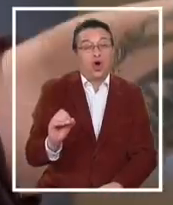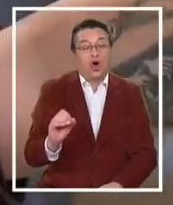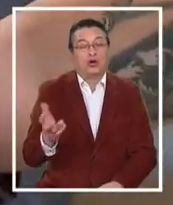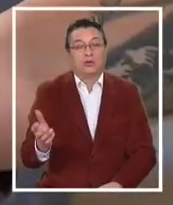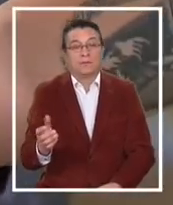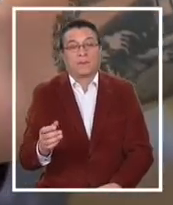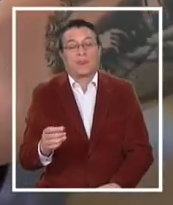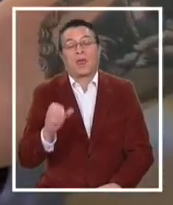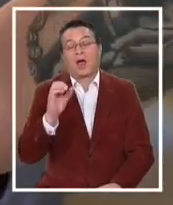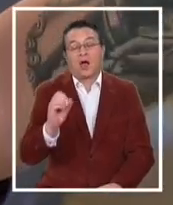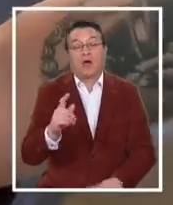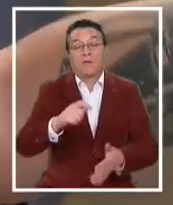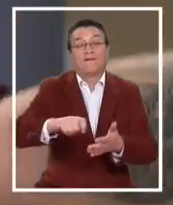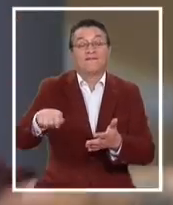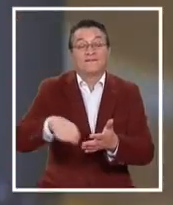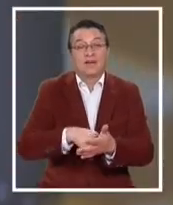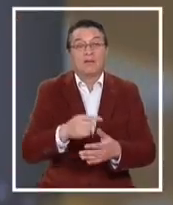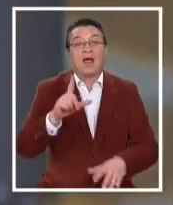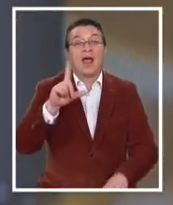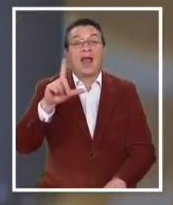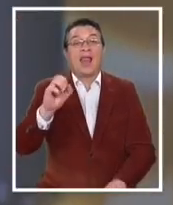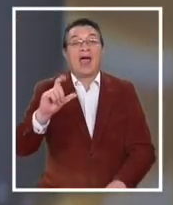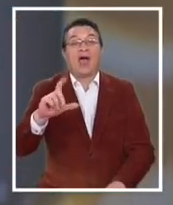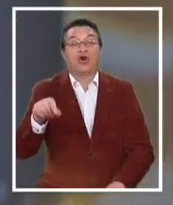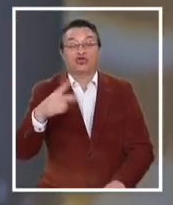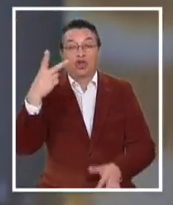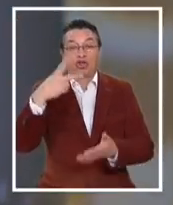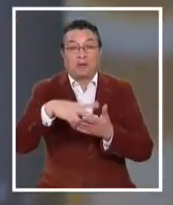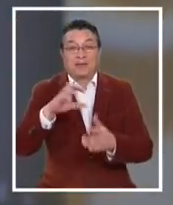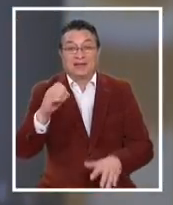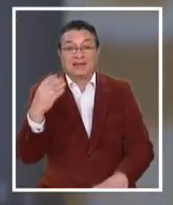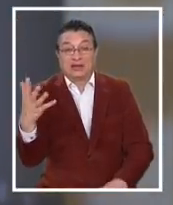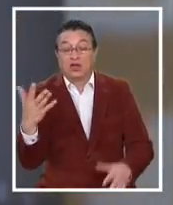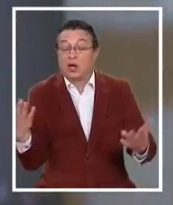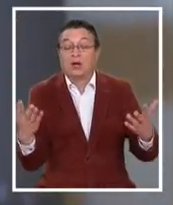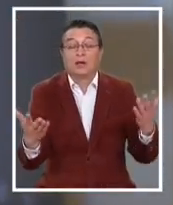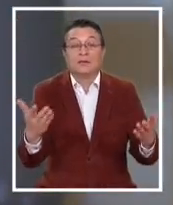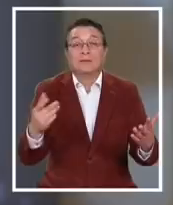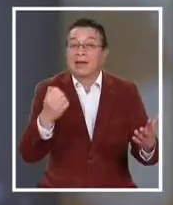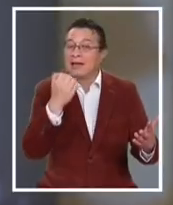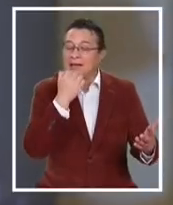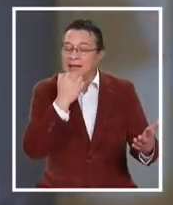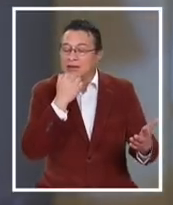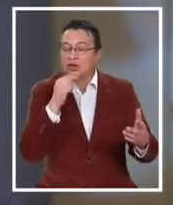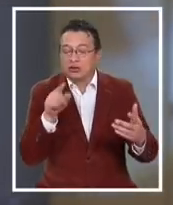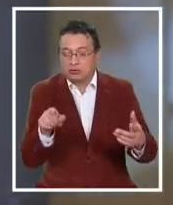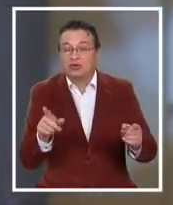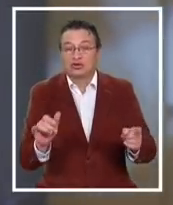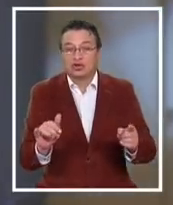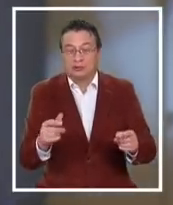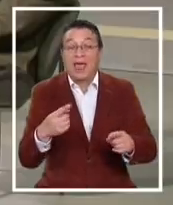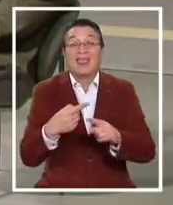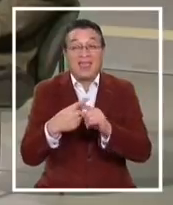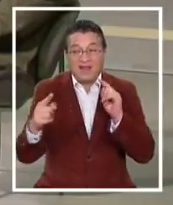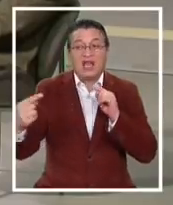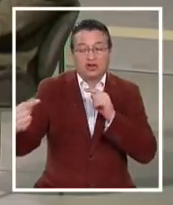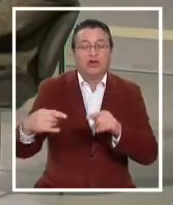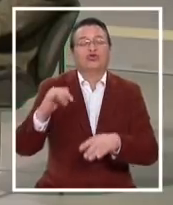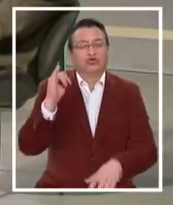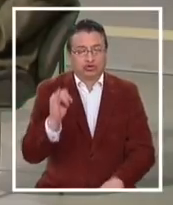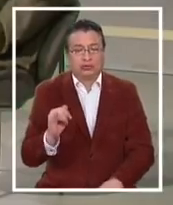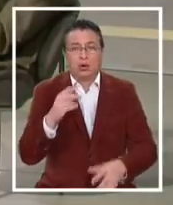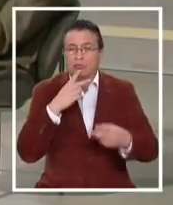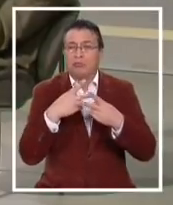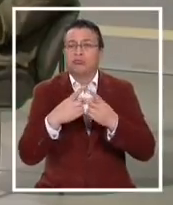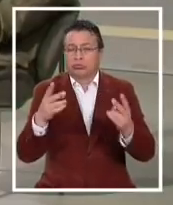1992 o a la firma de Lagos del 2005, me parece que es... que sería un error poner el centro ahí. ¿Tenemos diferencias? Sí, las tenemos. Pero, han sido